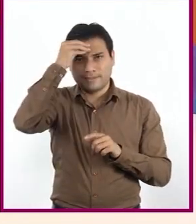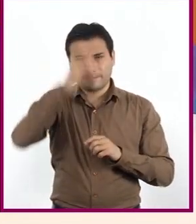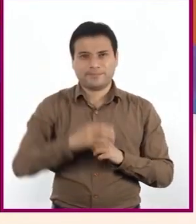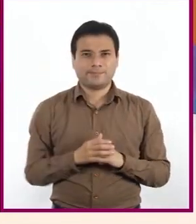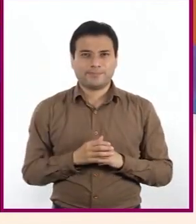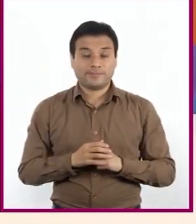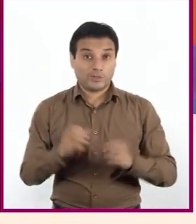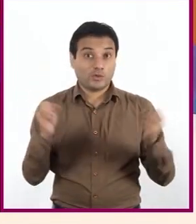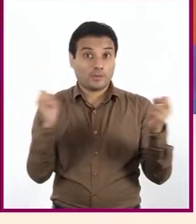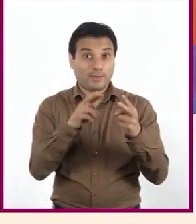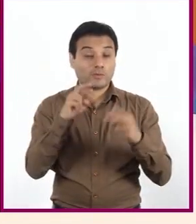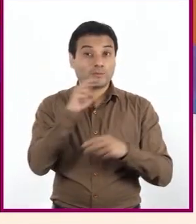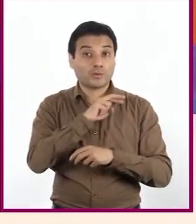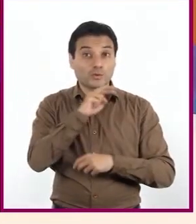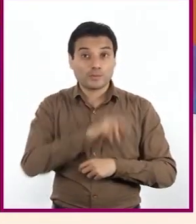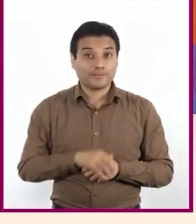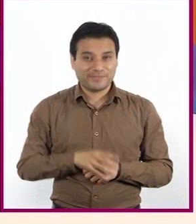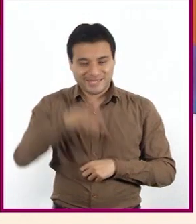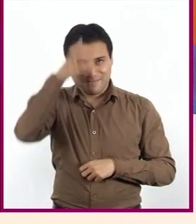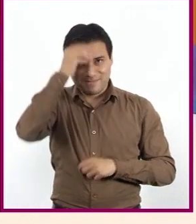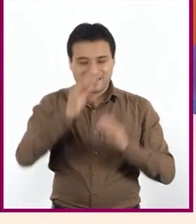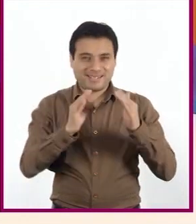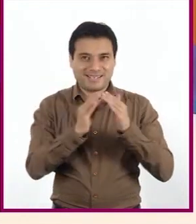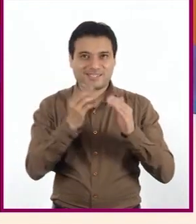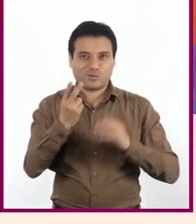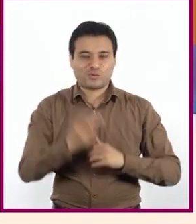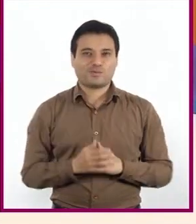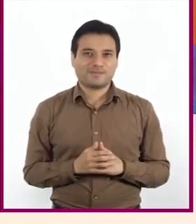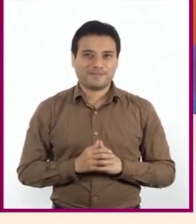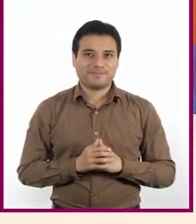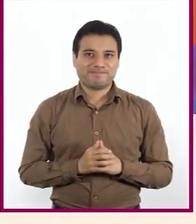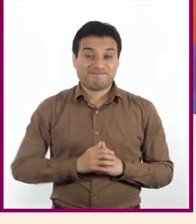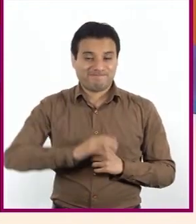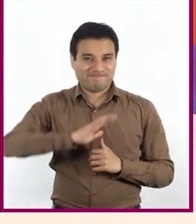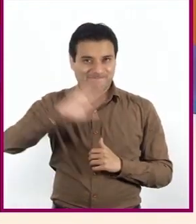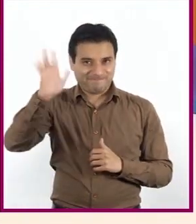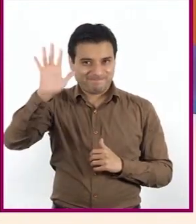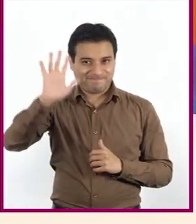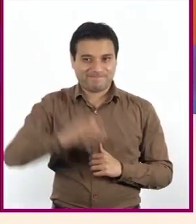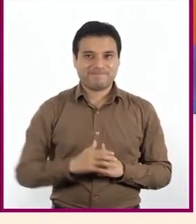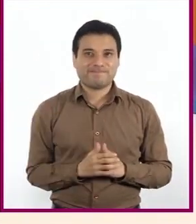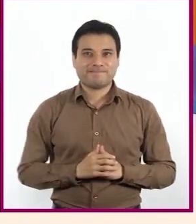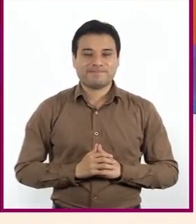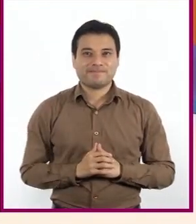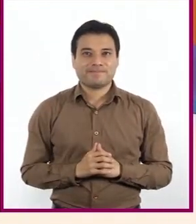así que nos vemos pronto aquí en Aprende en Casa 2. ¡Hasta la próxima!